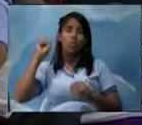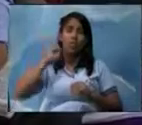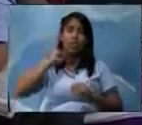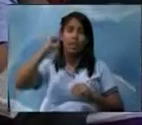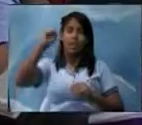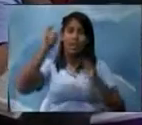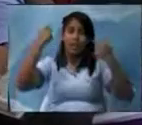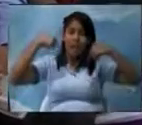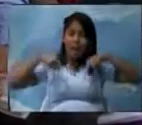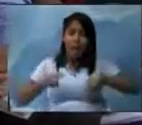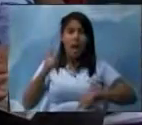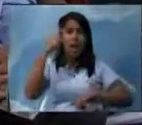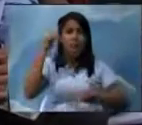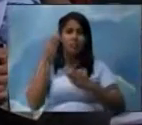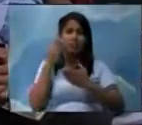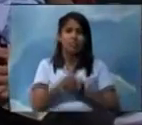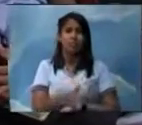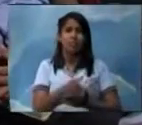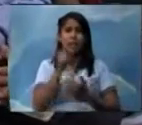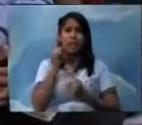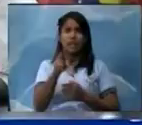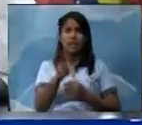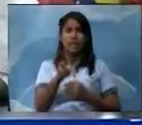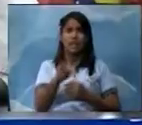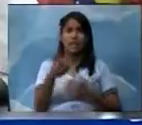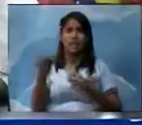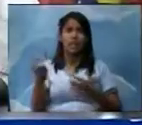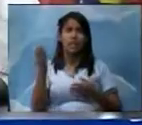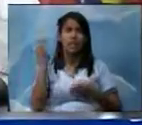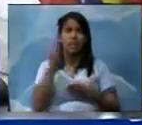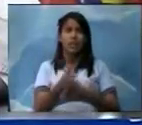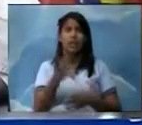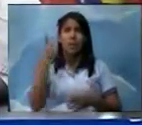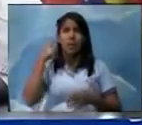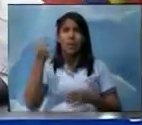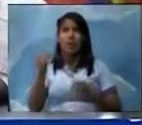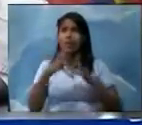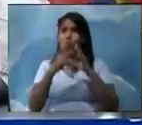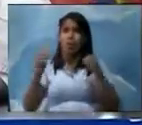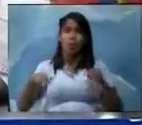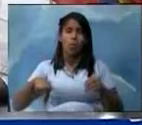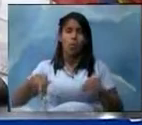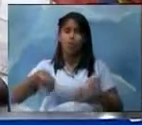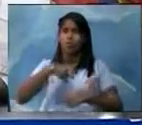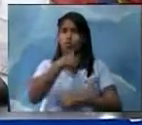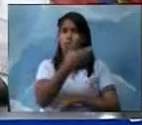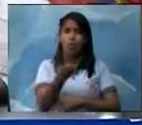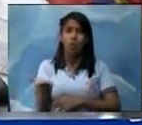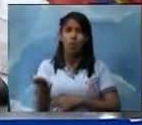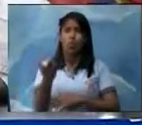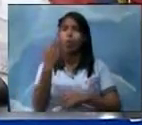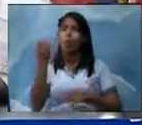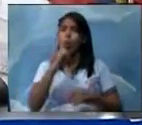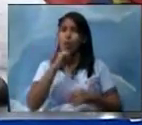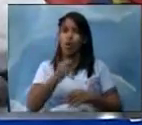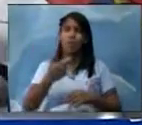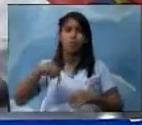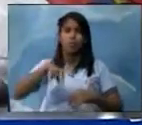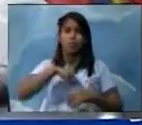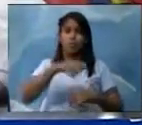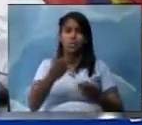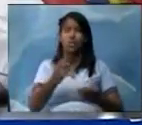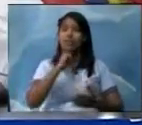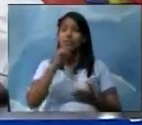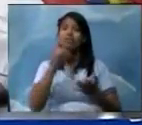sentencia hay para vosotros sola sentencia hay para vosotros Ajá Cuál es la sentencia mi